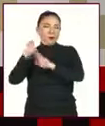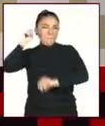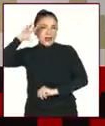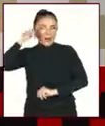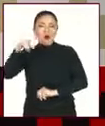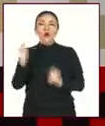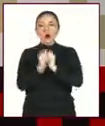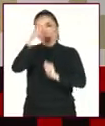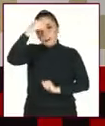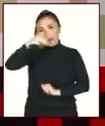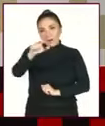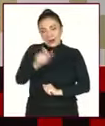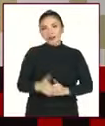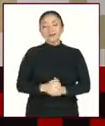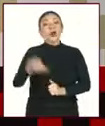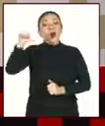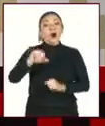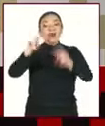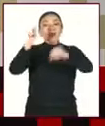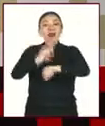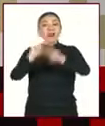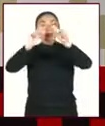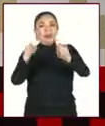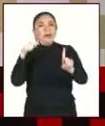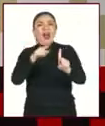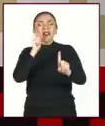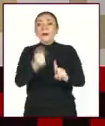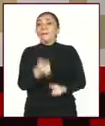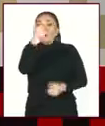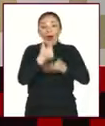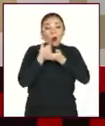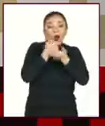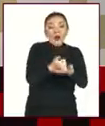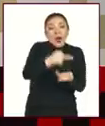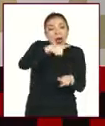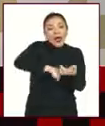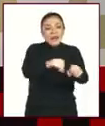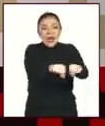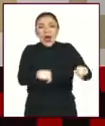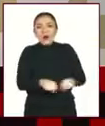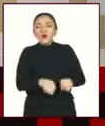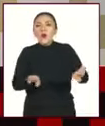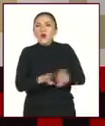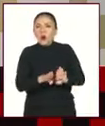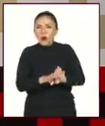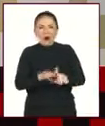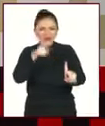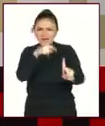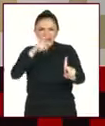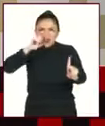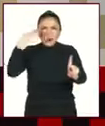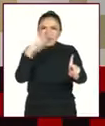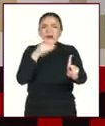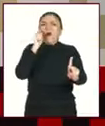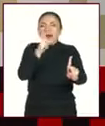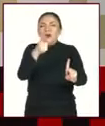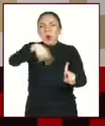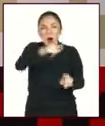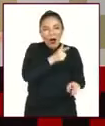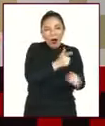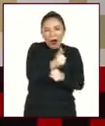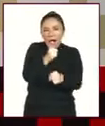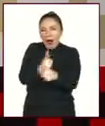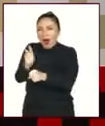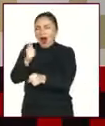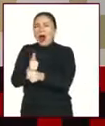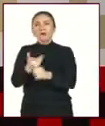Aprende MX. El tema de hoy es primeros auxilios en el aula. El objetivo de esta sesión es identificar cuáles